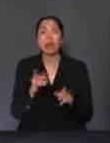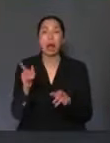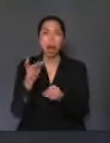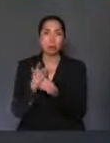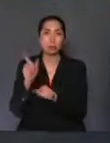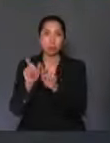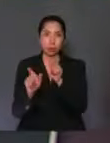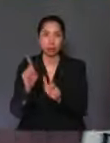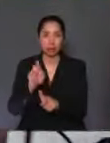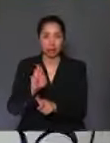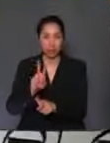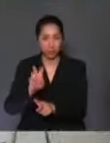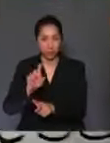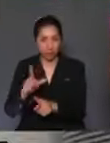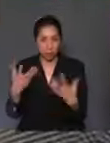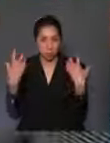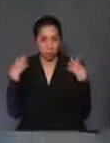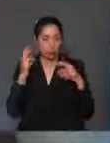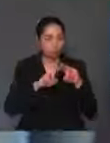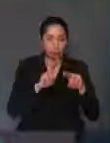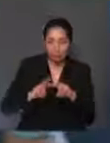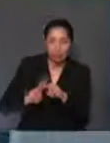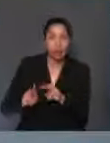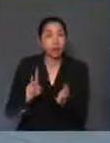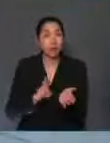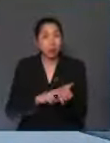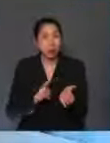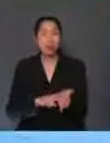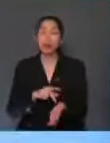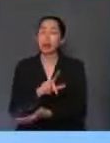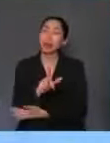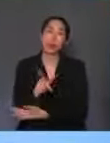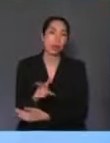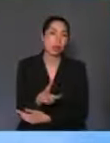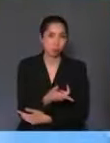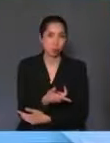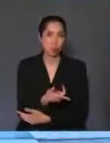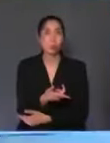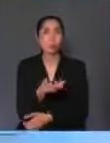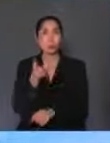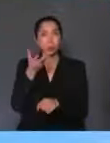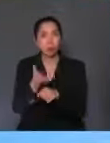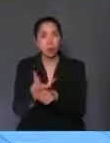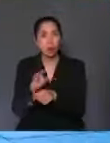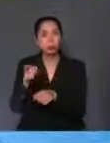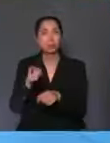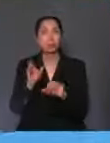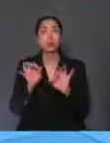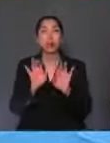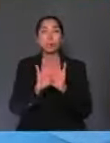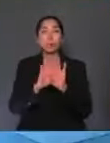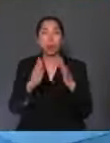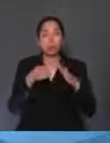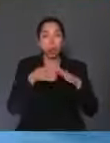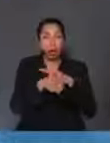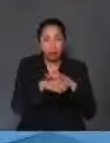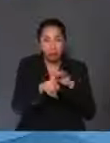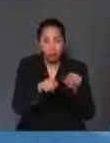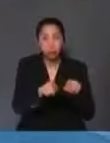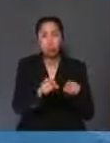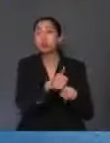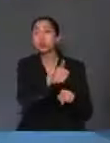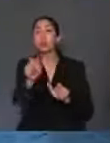todo. Y la verdad es que ha sido bastante lento. Hay una revisión exhaustiva ahí en el acceso principal por maratón de todos los que ingresan,